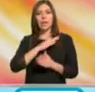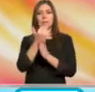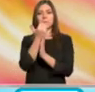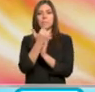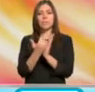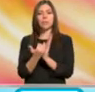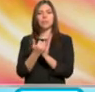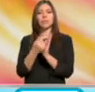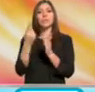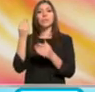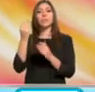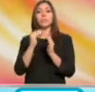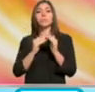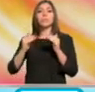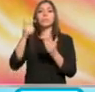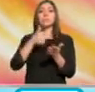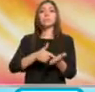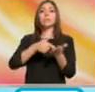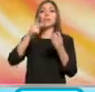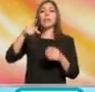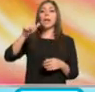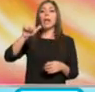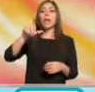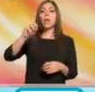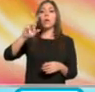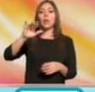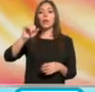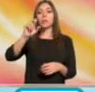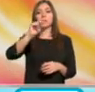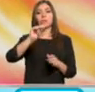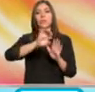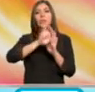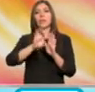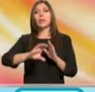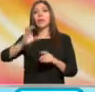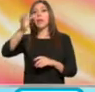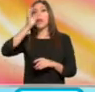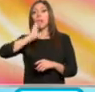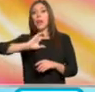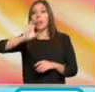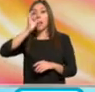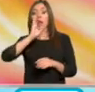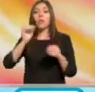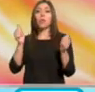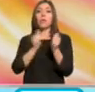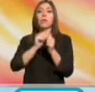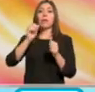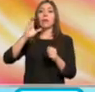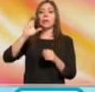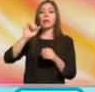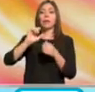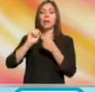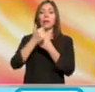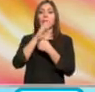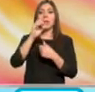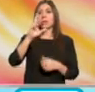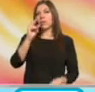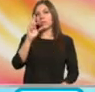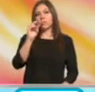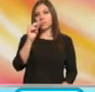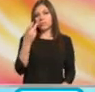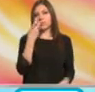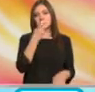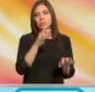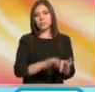calorías. ¿Me explico? O sea, no va a venir el helado con cáscara, ¿no? Entonces, bueno, ya quisiéramos. Eso es algo